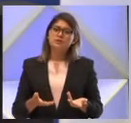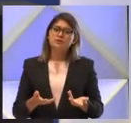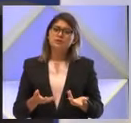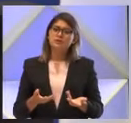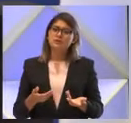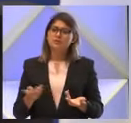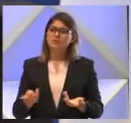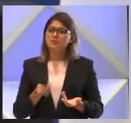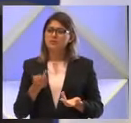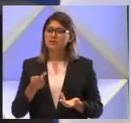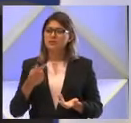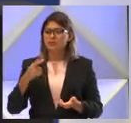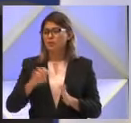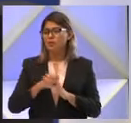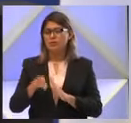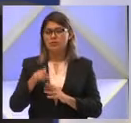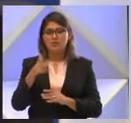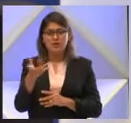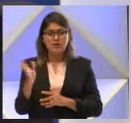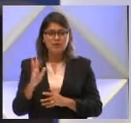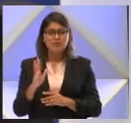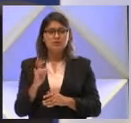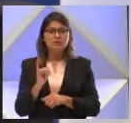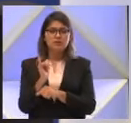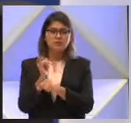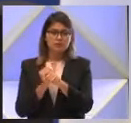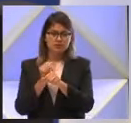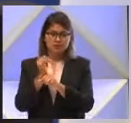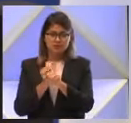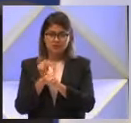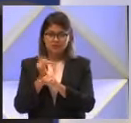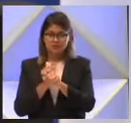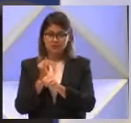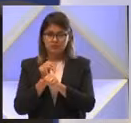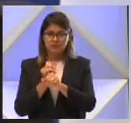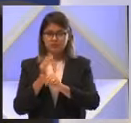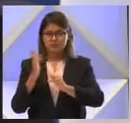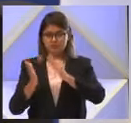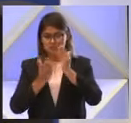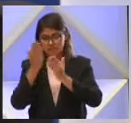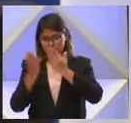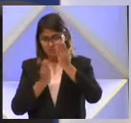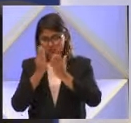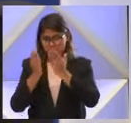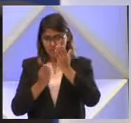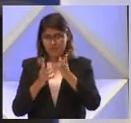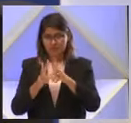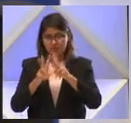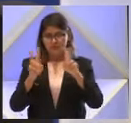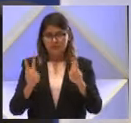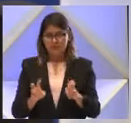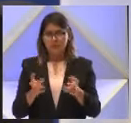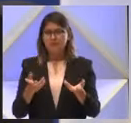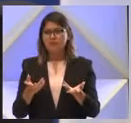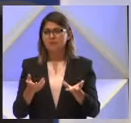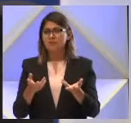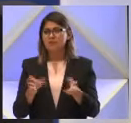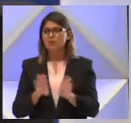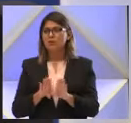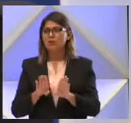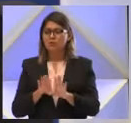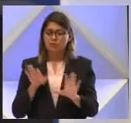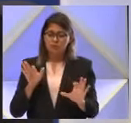que hiciesen un estudio sobre el efecto la relación